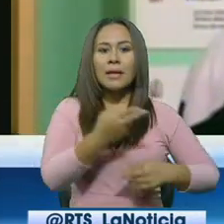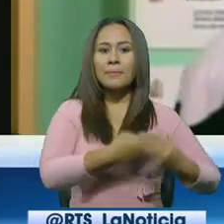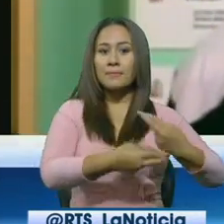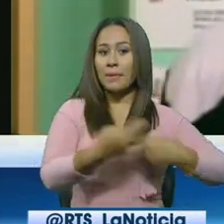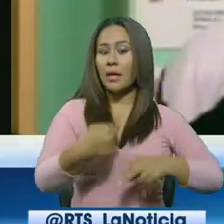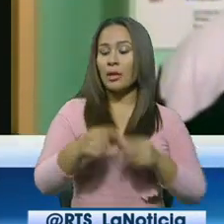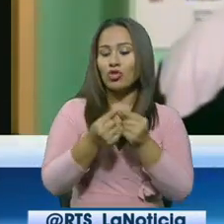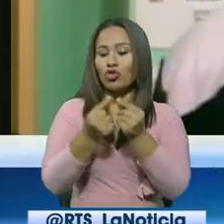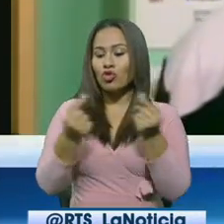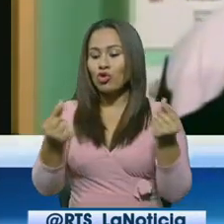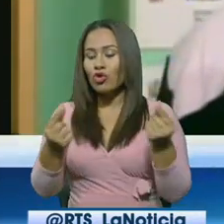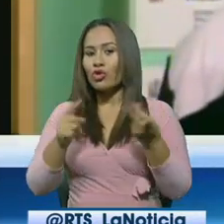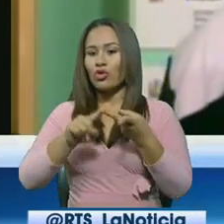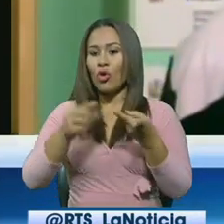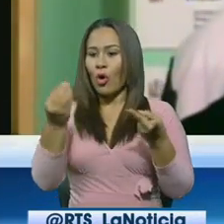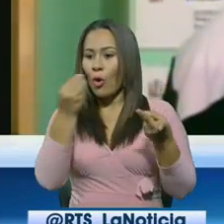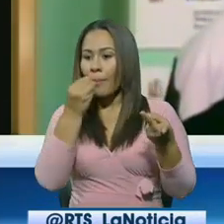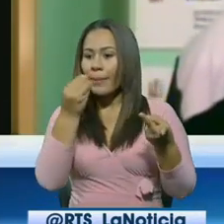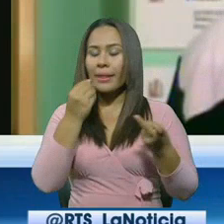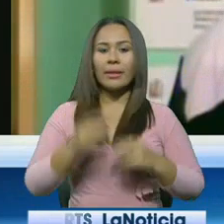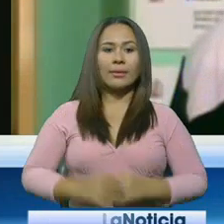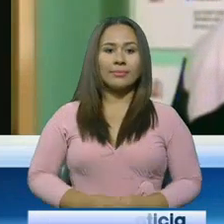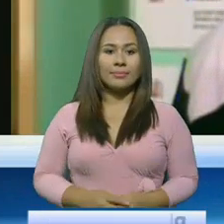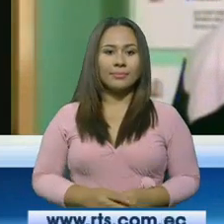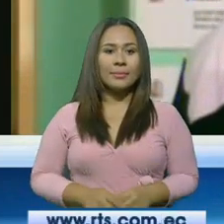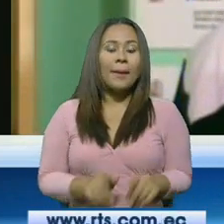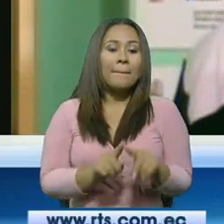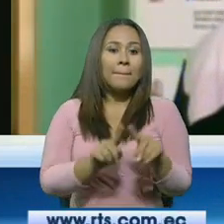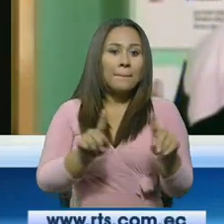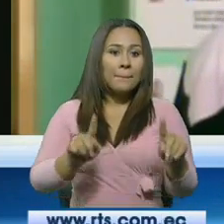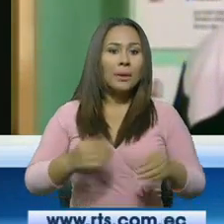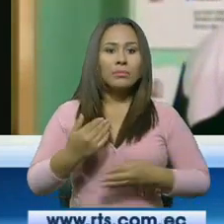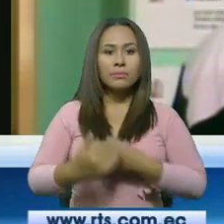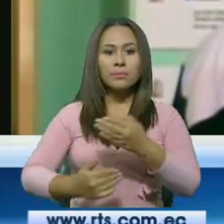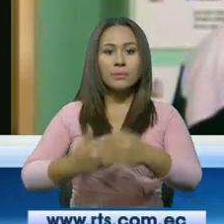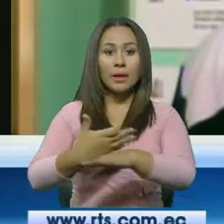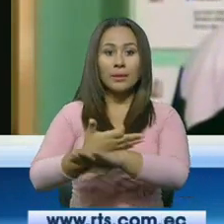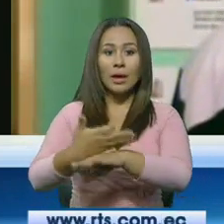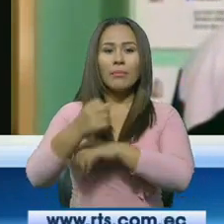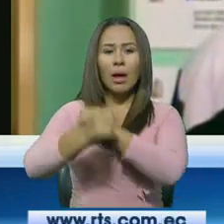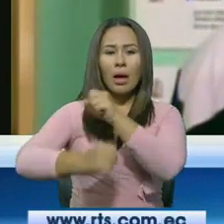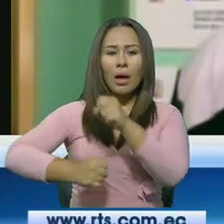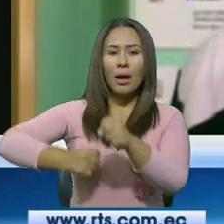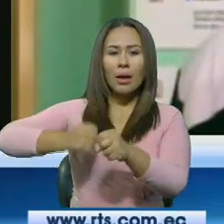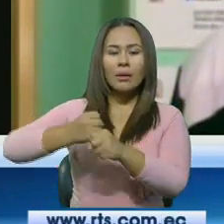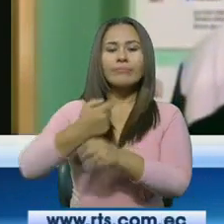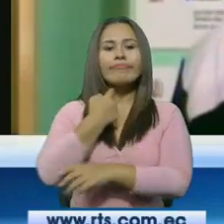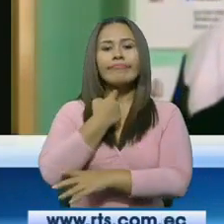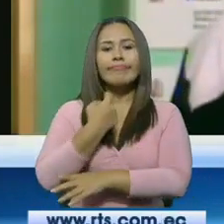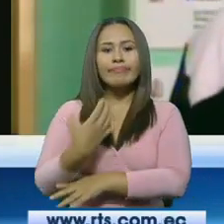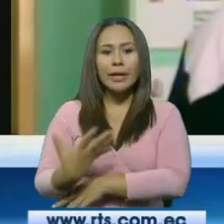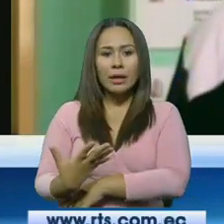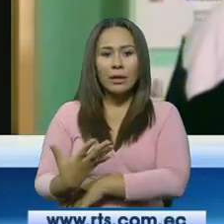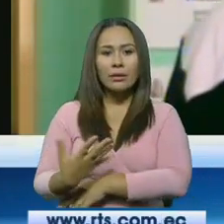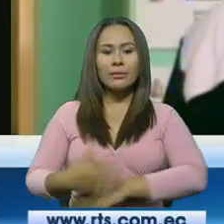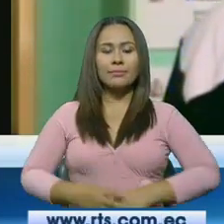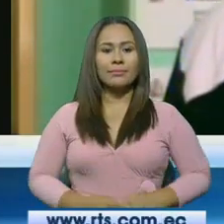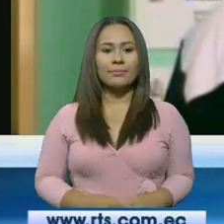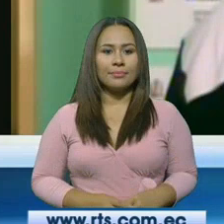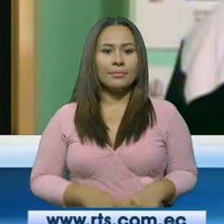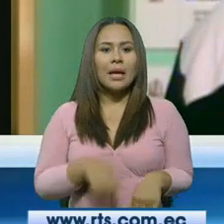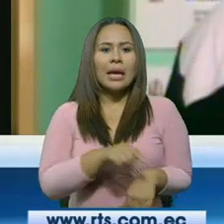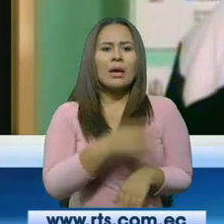los chorizos, ¿no? Entonces, pero con el paso de los años eso se ha ido perdiendo,